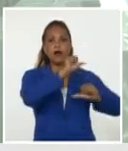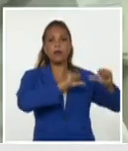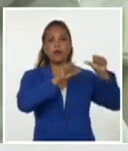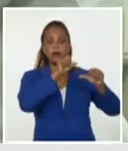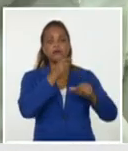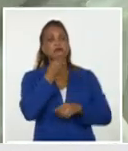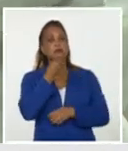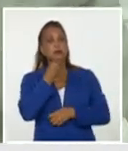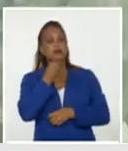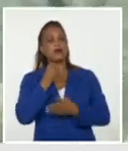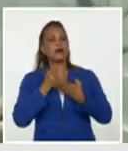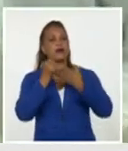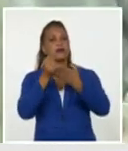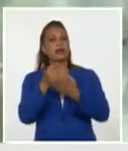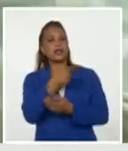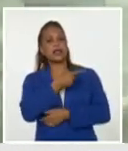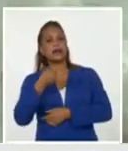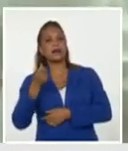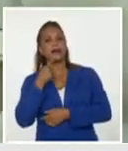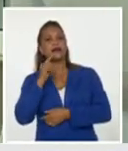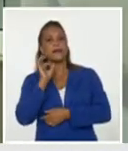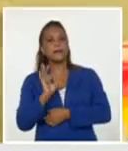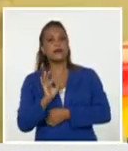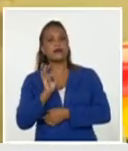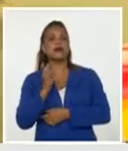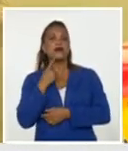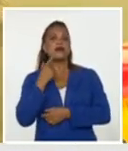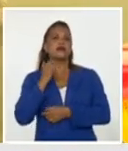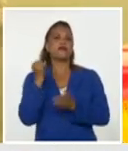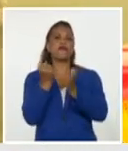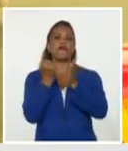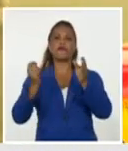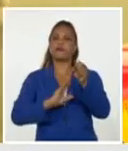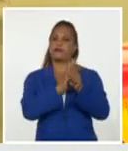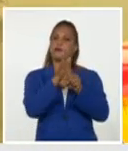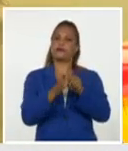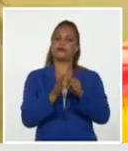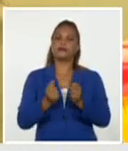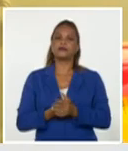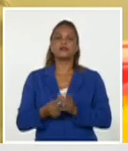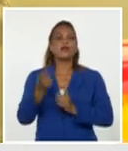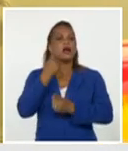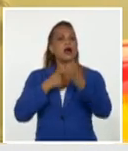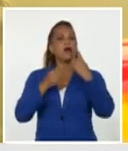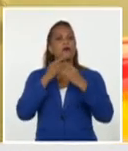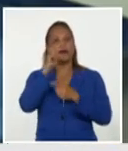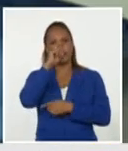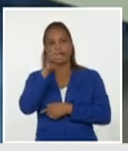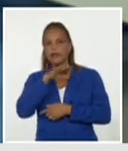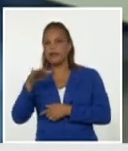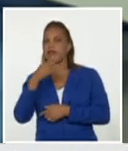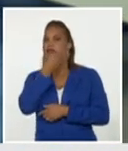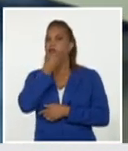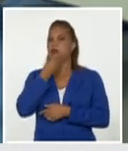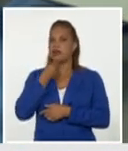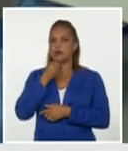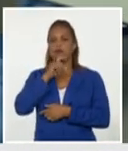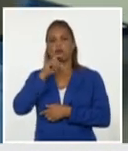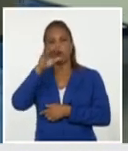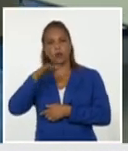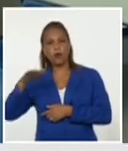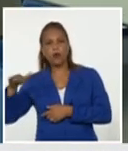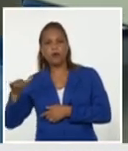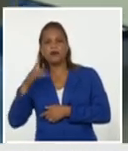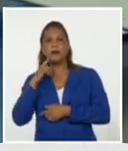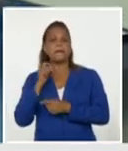de manera más rápida y certera el diagnóstico. Aunque reportes en edades pediátricas no son los más